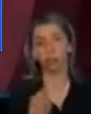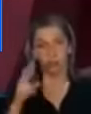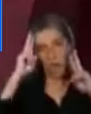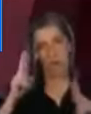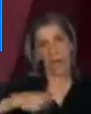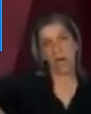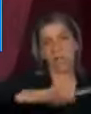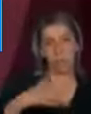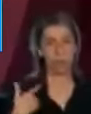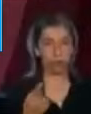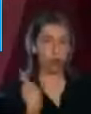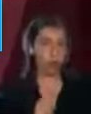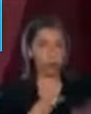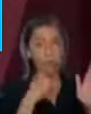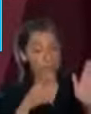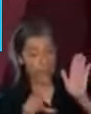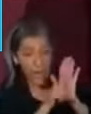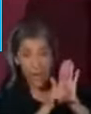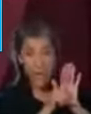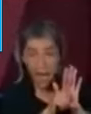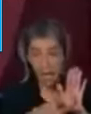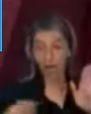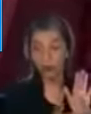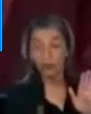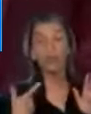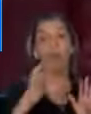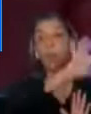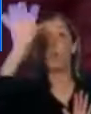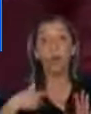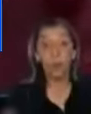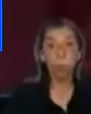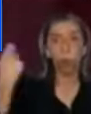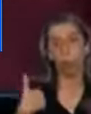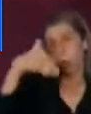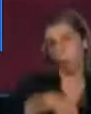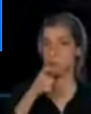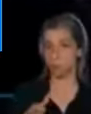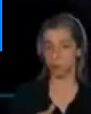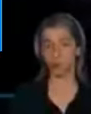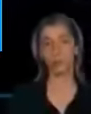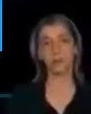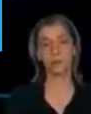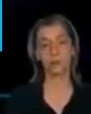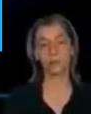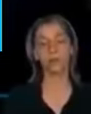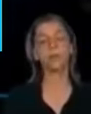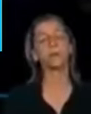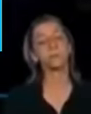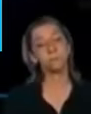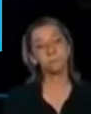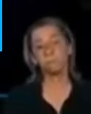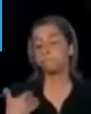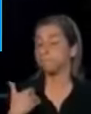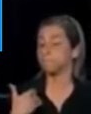último tiempo, ¿sí? Claro. Y vos sabés que uno de cada dos mendocinos considera, digamos, una opción radicarse en el exterior.